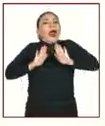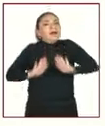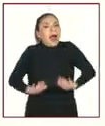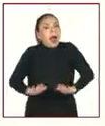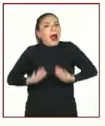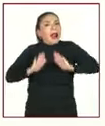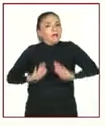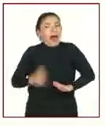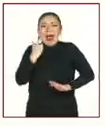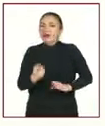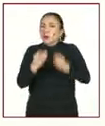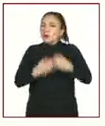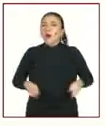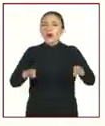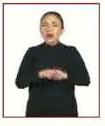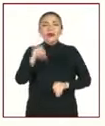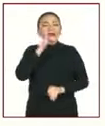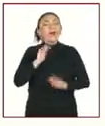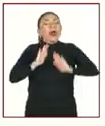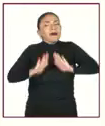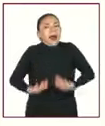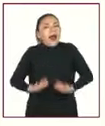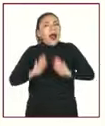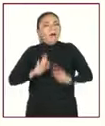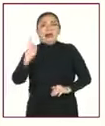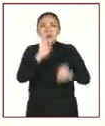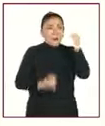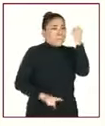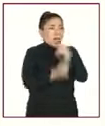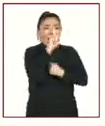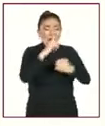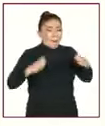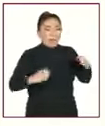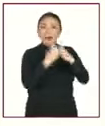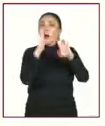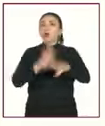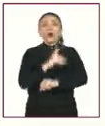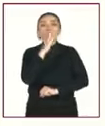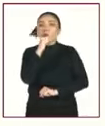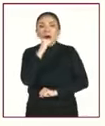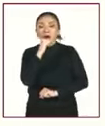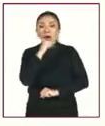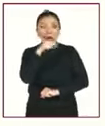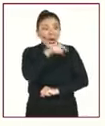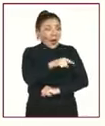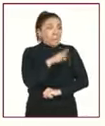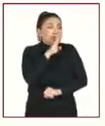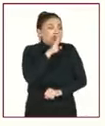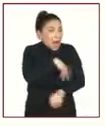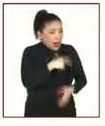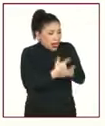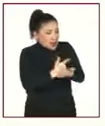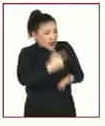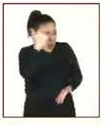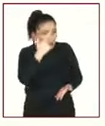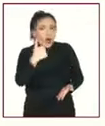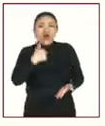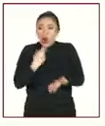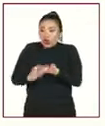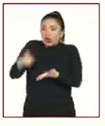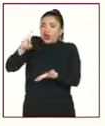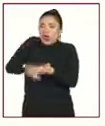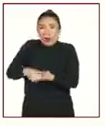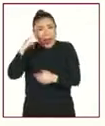muy importante mantener la calma en esta situación porque no podemos poner más en riesgo la vida o la situación de una